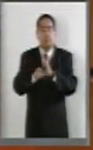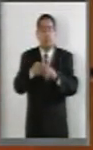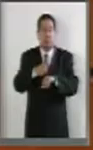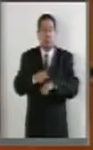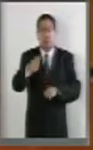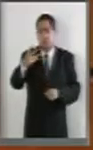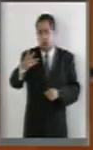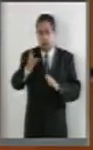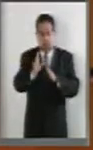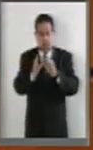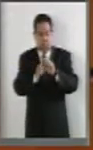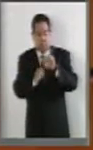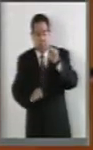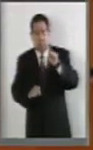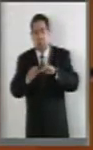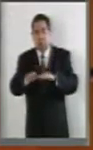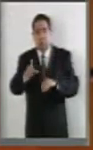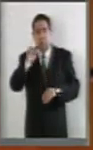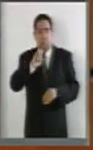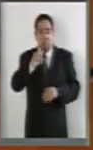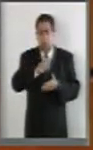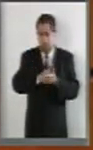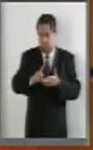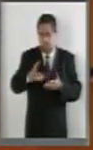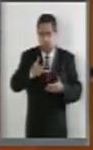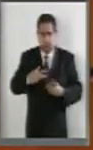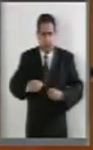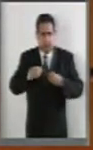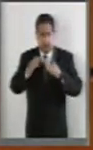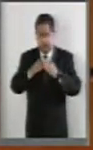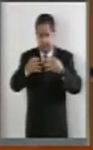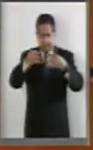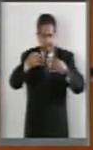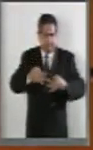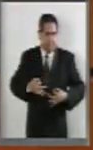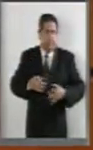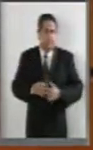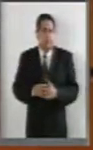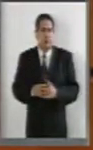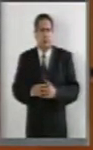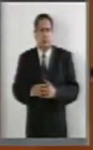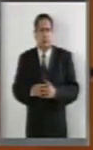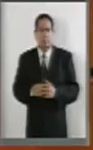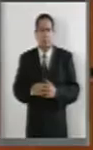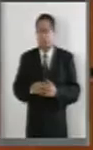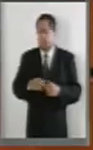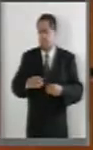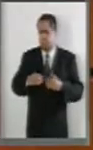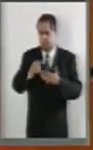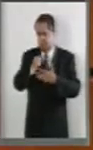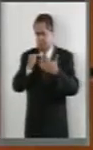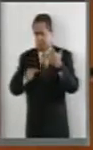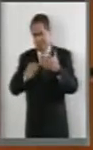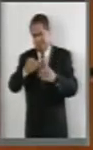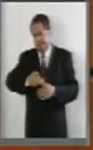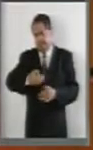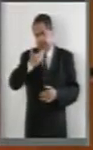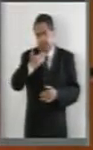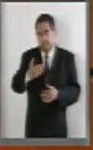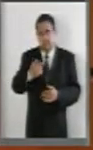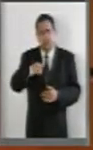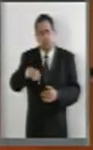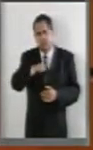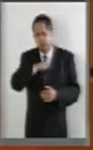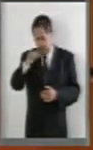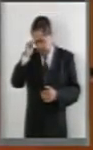4 constitucional sobre el derecho a la vivienda, una vivienda digna, una vivienda decorosa. Consideramos